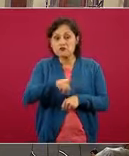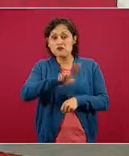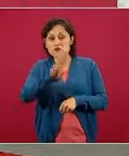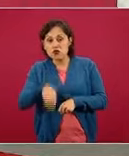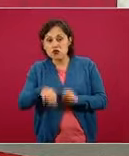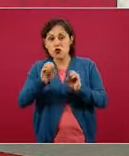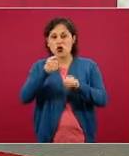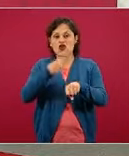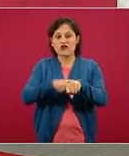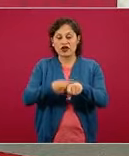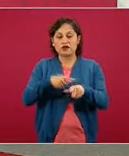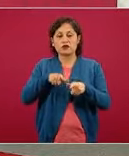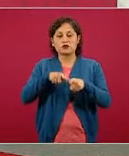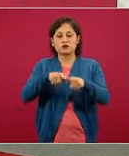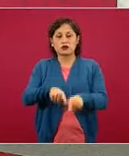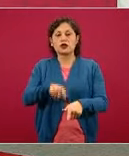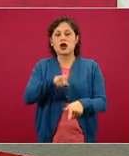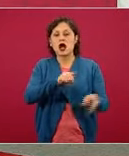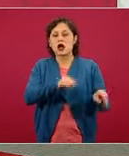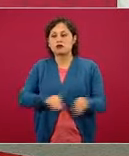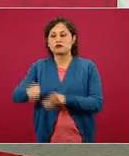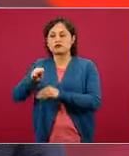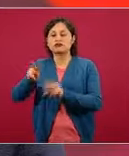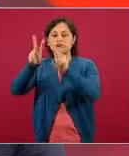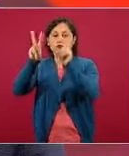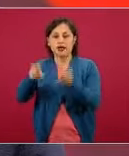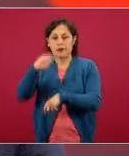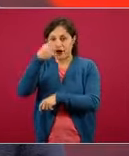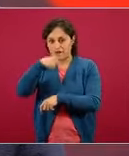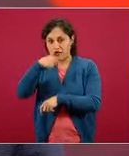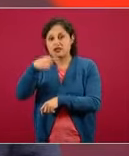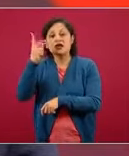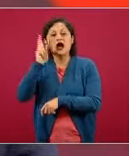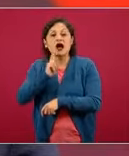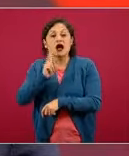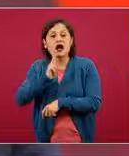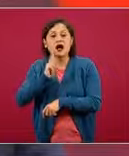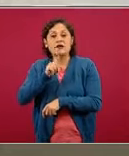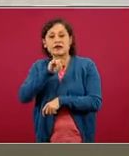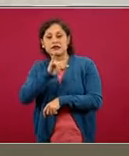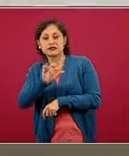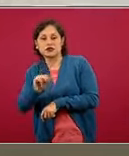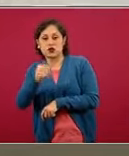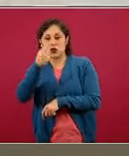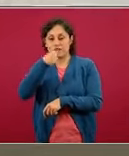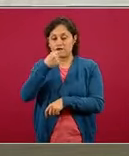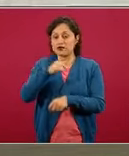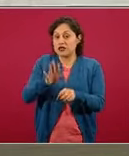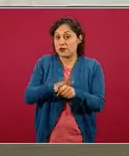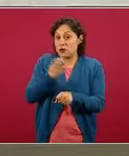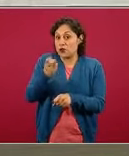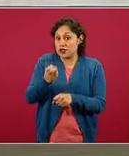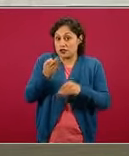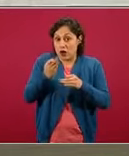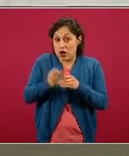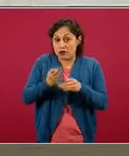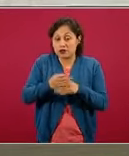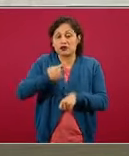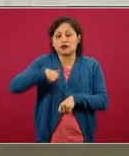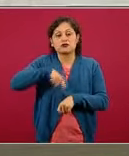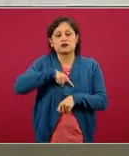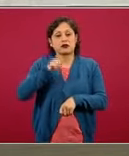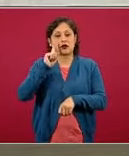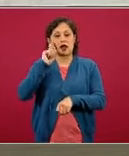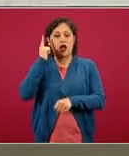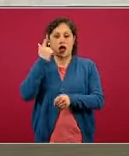los laboratorios a donde ellos refieren estas pruebas para entonces buscar influenza. Es por eso que en su momento sabemos que en este momento